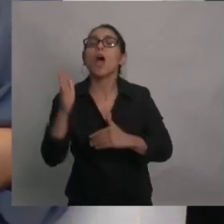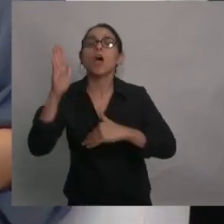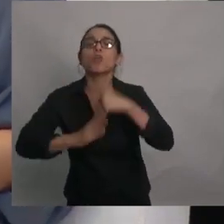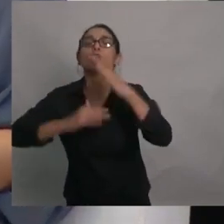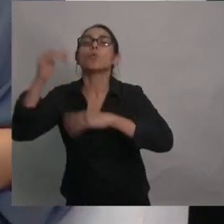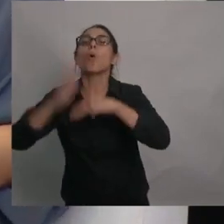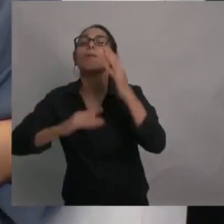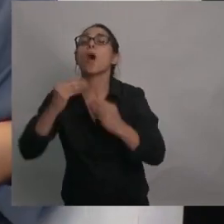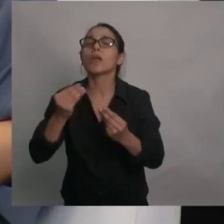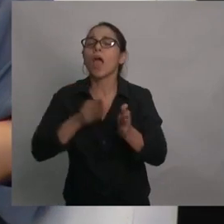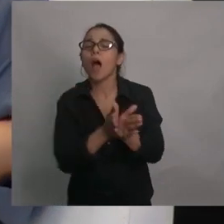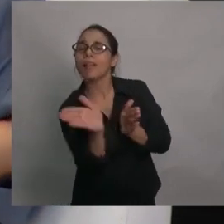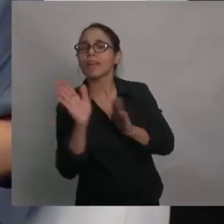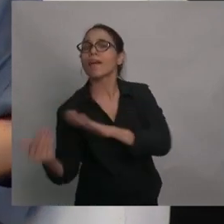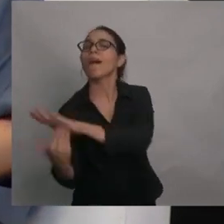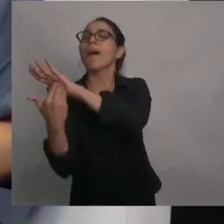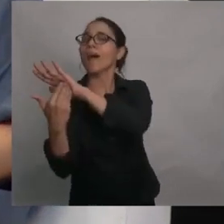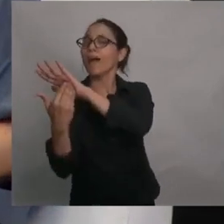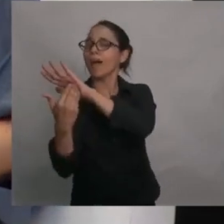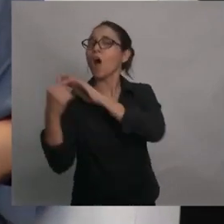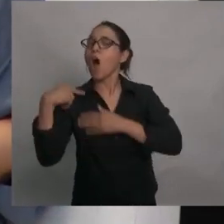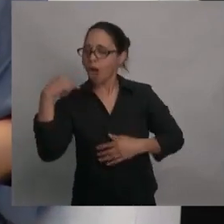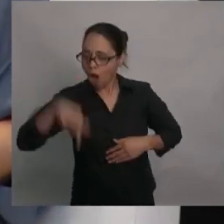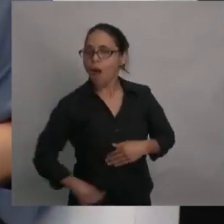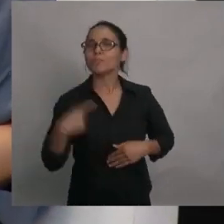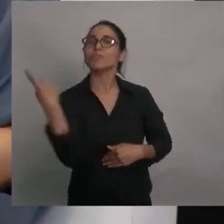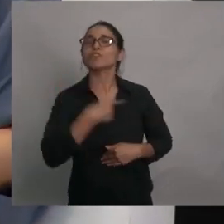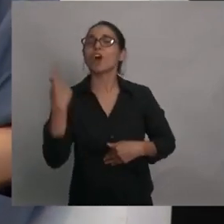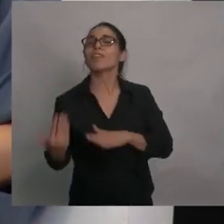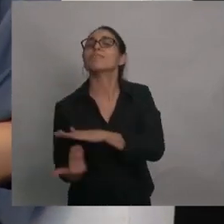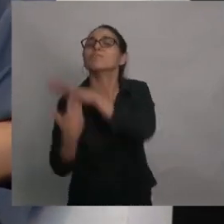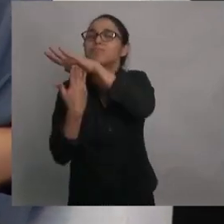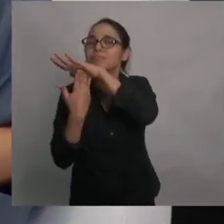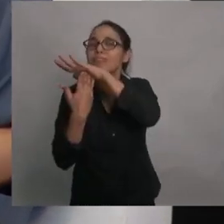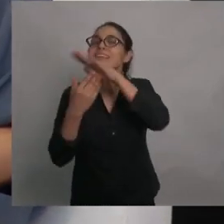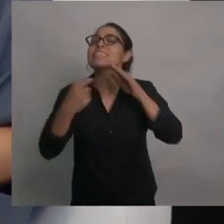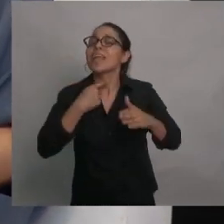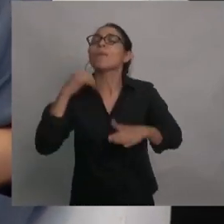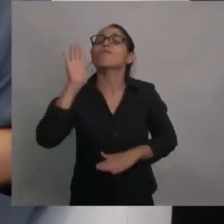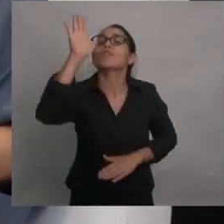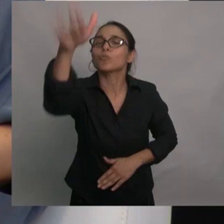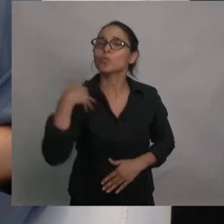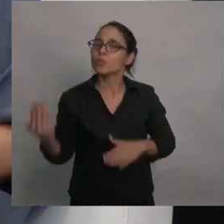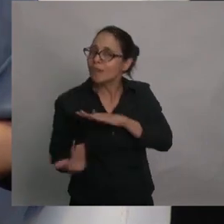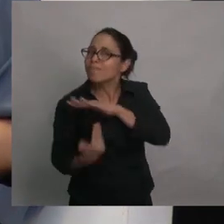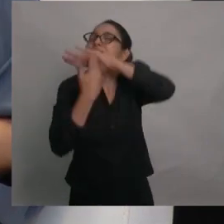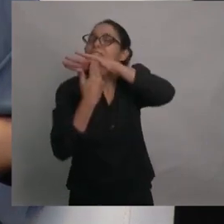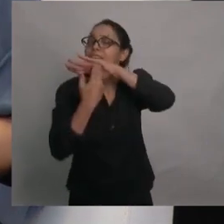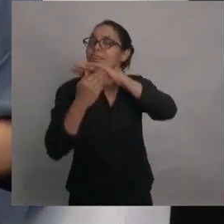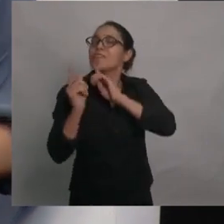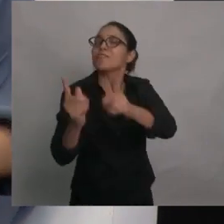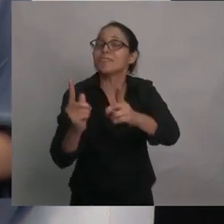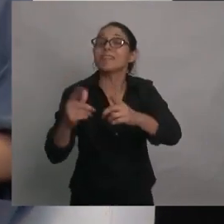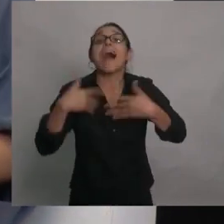hegemonía. Y hoy somos la hegemonía y queremos ser la hegemonía. Así que